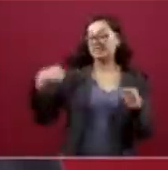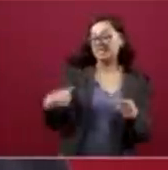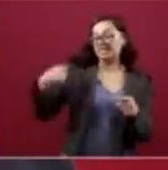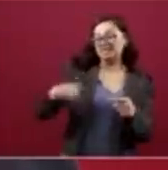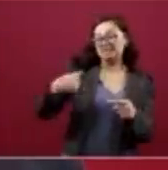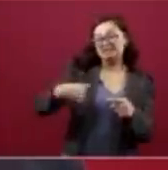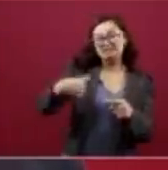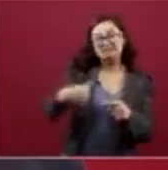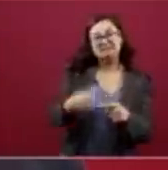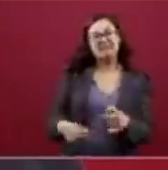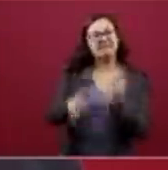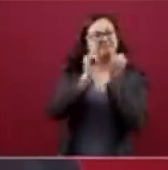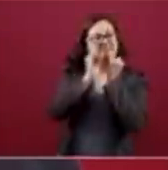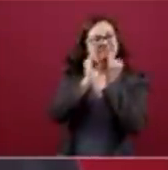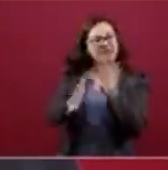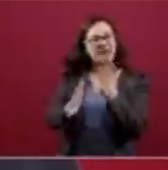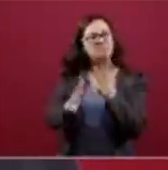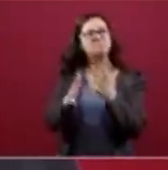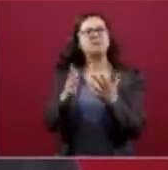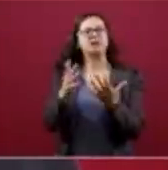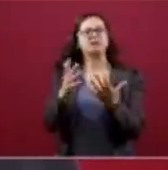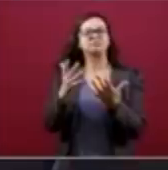triquiñuelas,